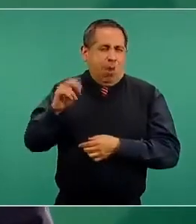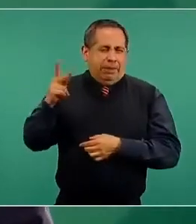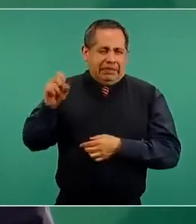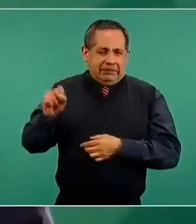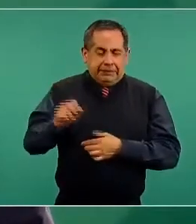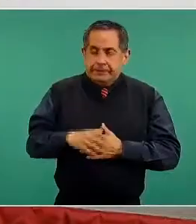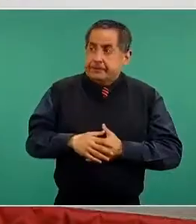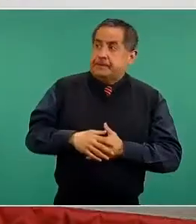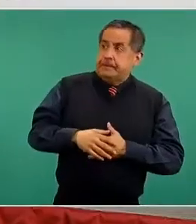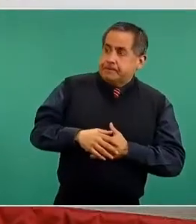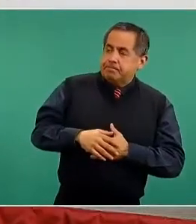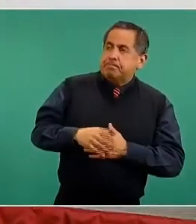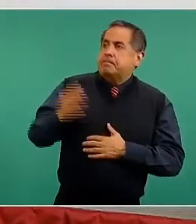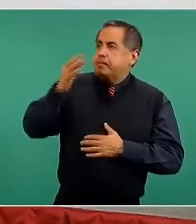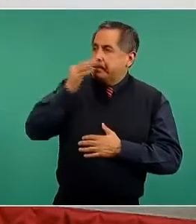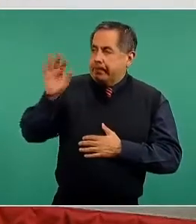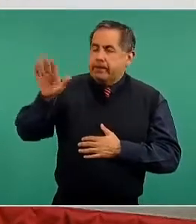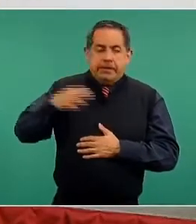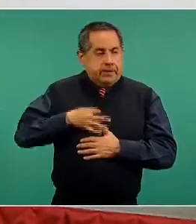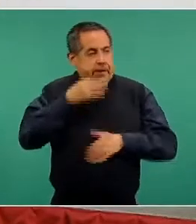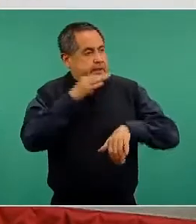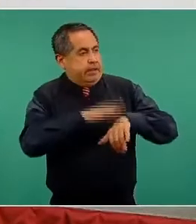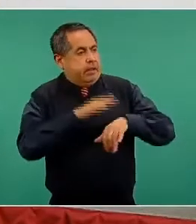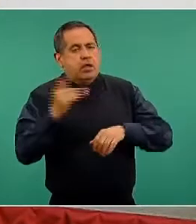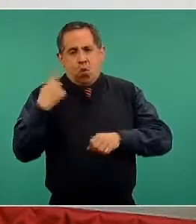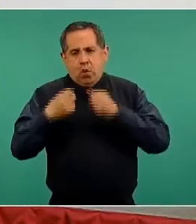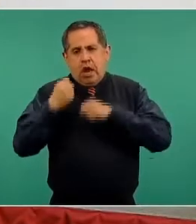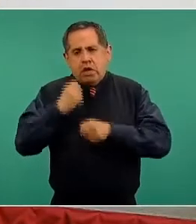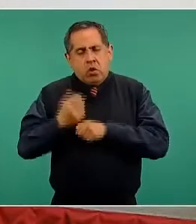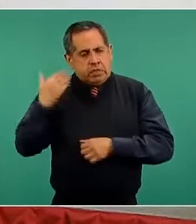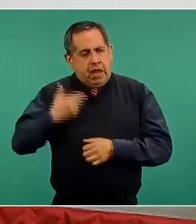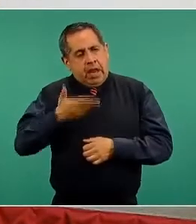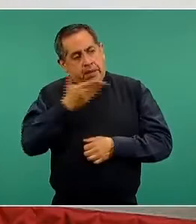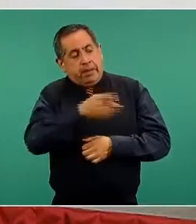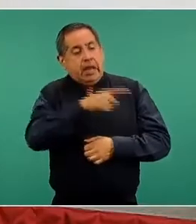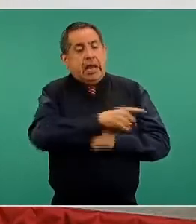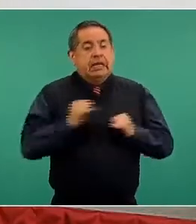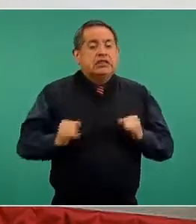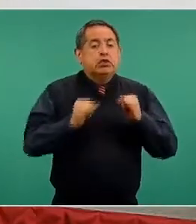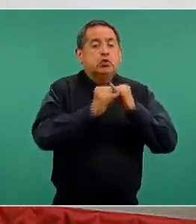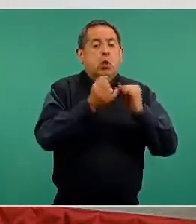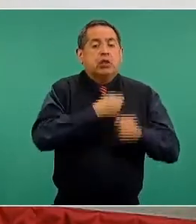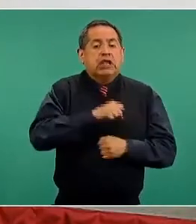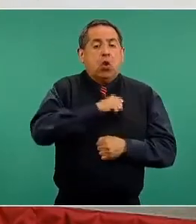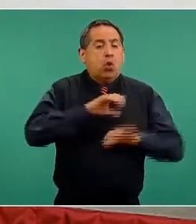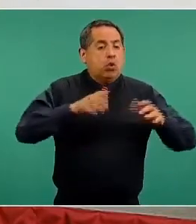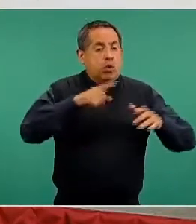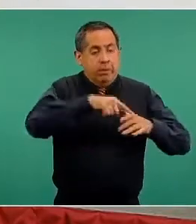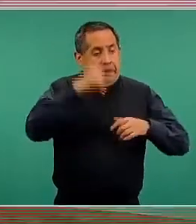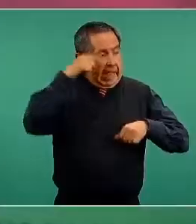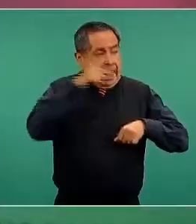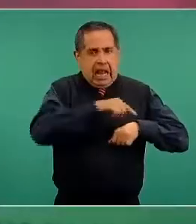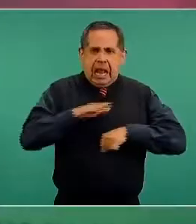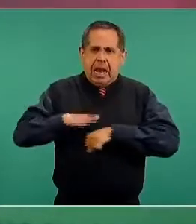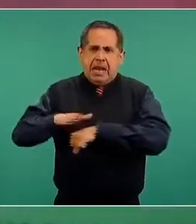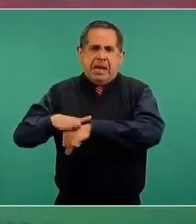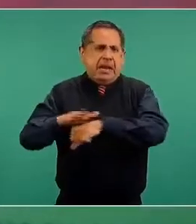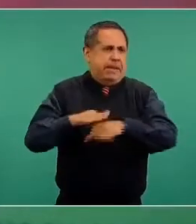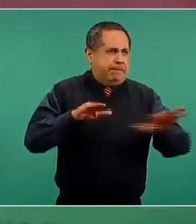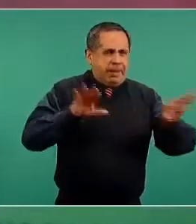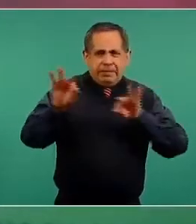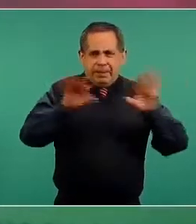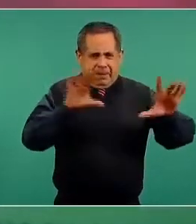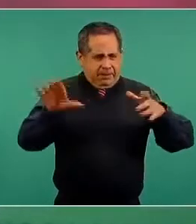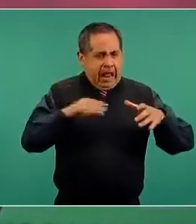pedimos al Instituto Nacional de Salud Pública, ya desde el año pasado, el apoyo para que congregara a una comunidad de